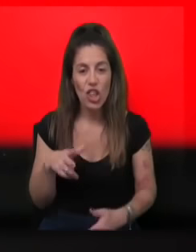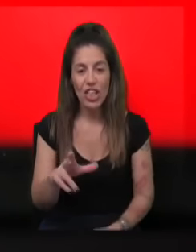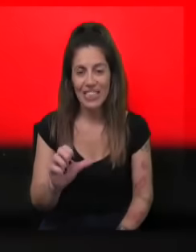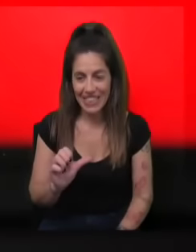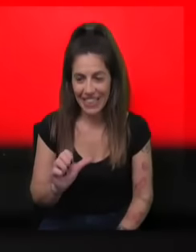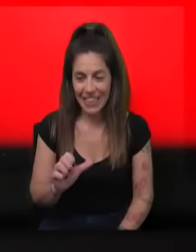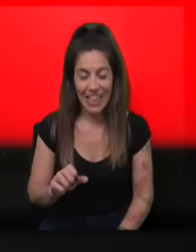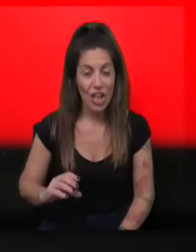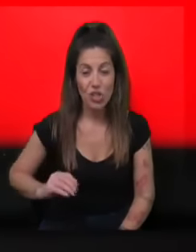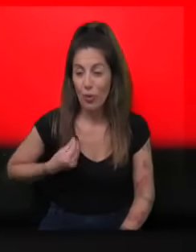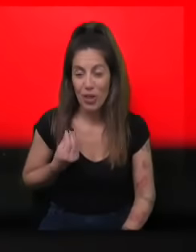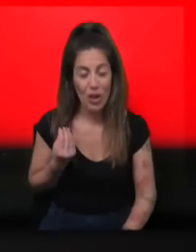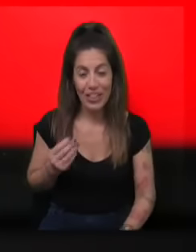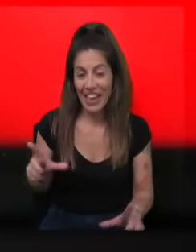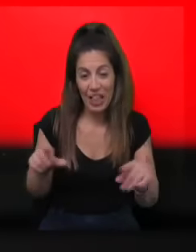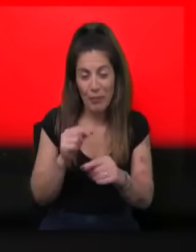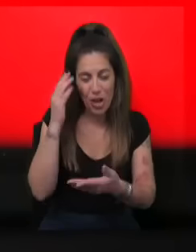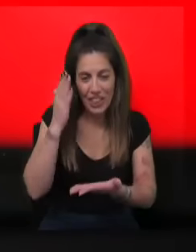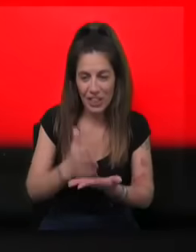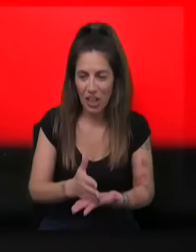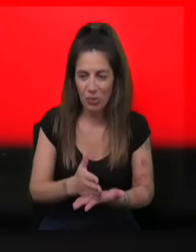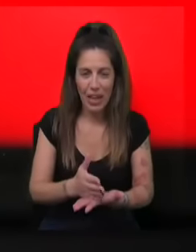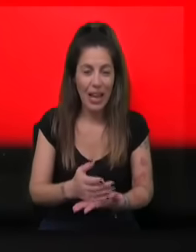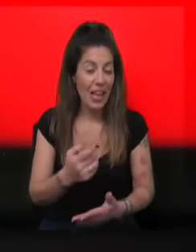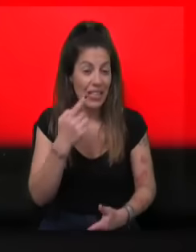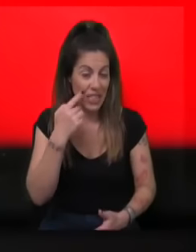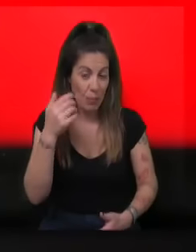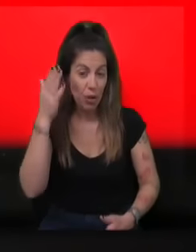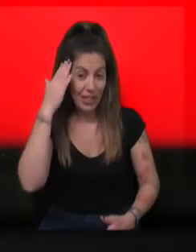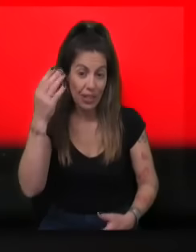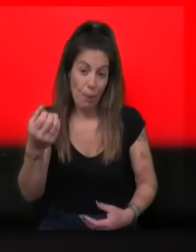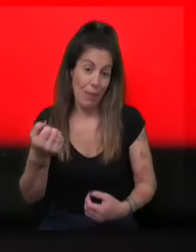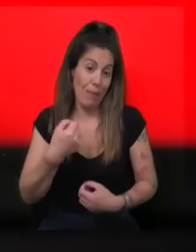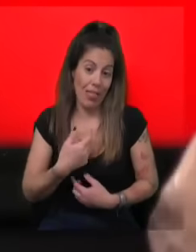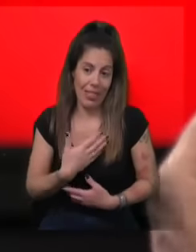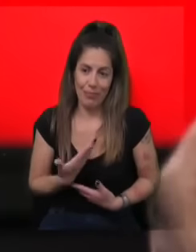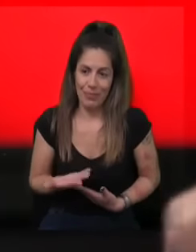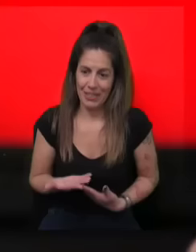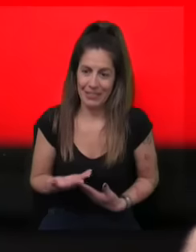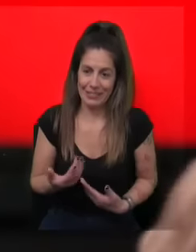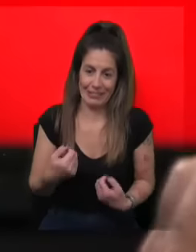sobrevivió hasta el final de La dictadura si mi padre hubiera sabido me mata